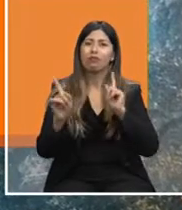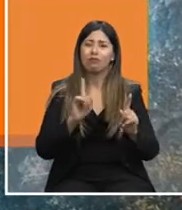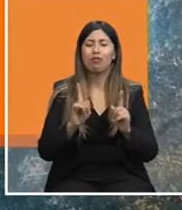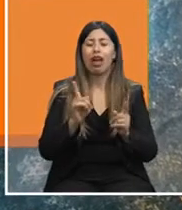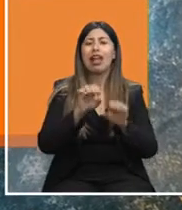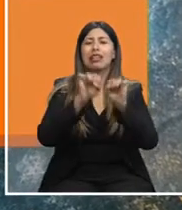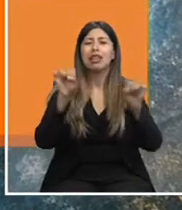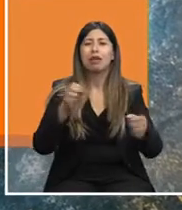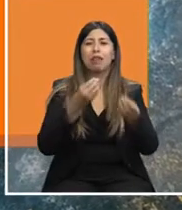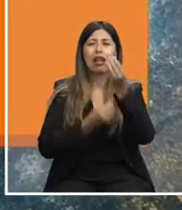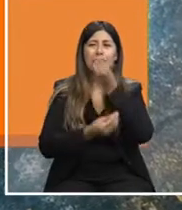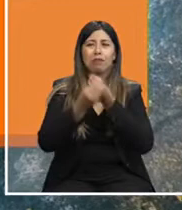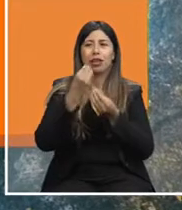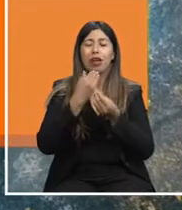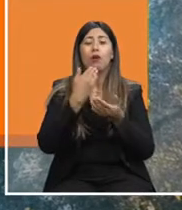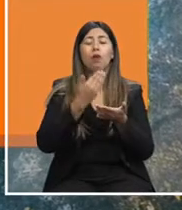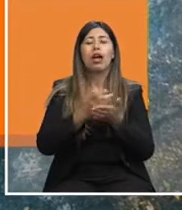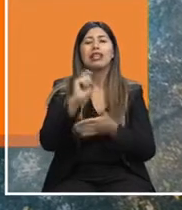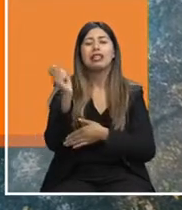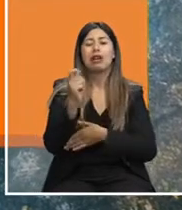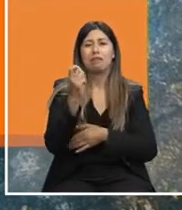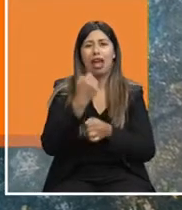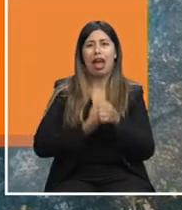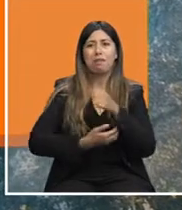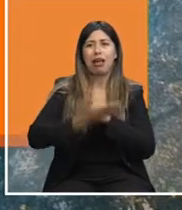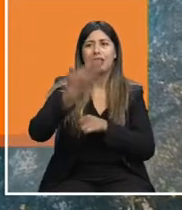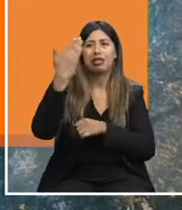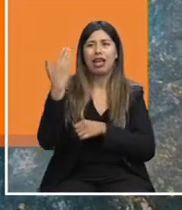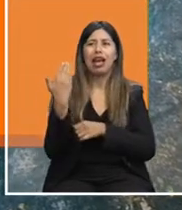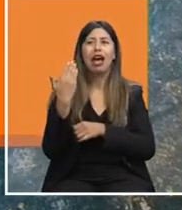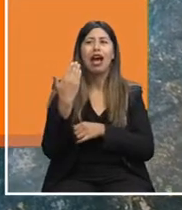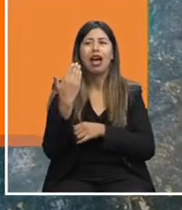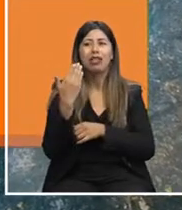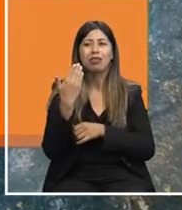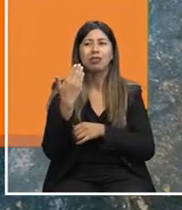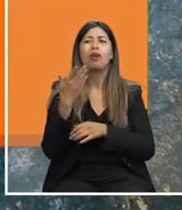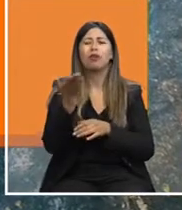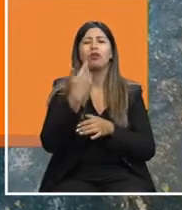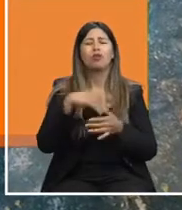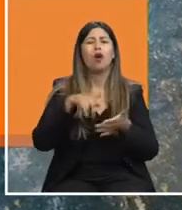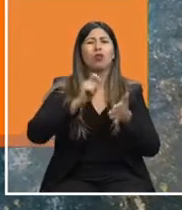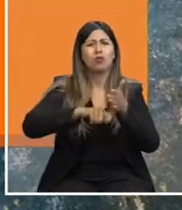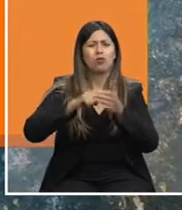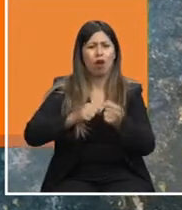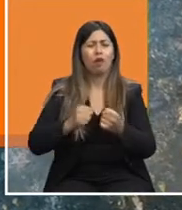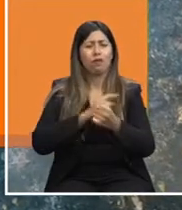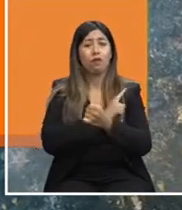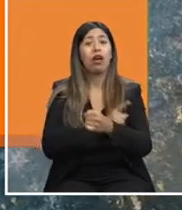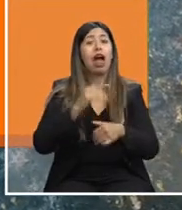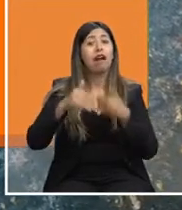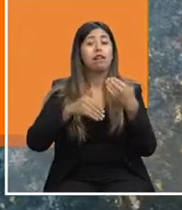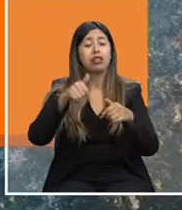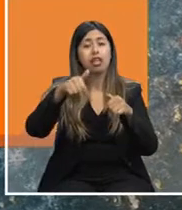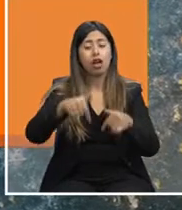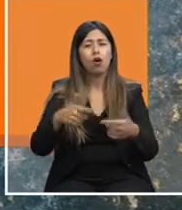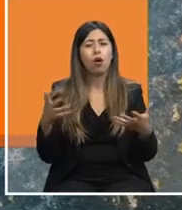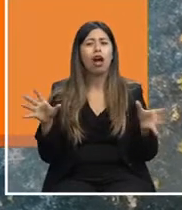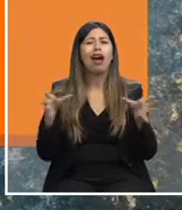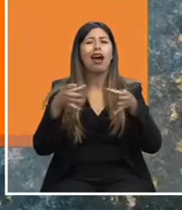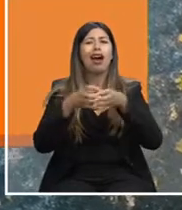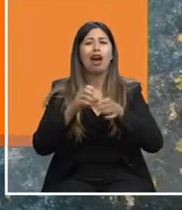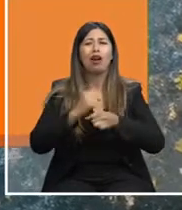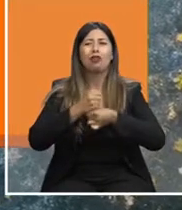que se llevaron a cabo en septiembre pasado, junto con socios fuertes, estamos lanzando ahora lo que llamamos el consorcio Food